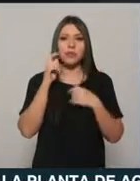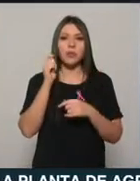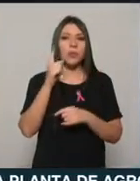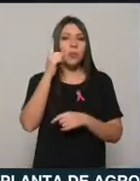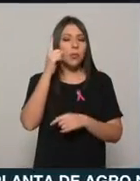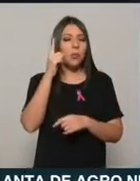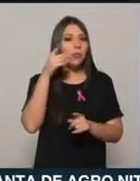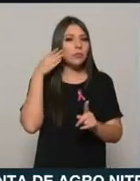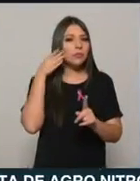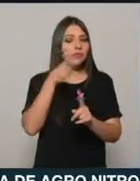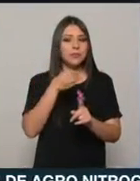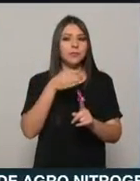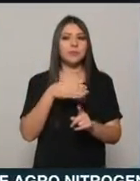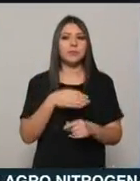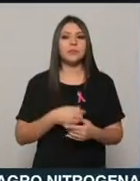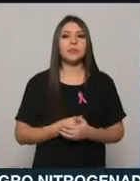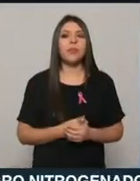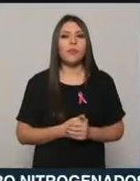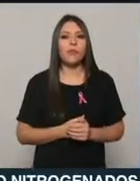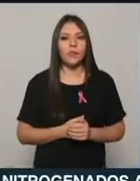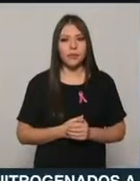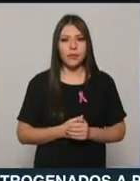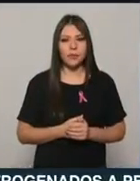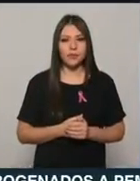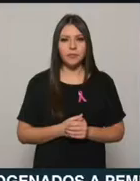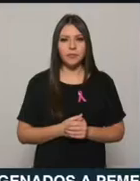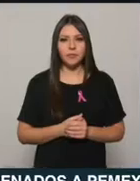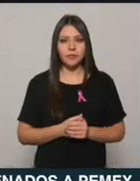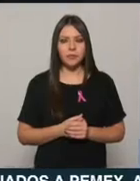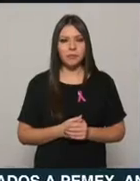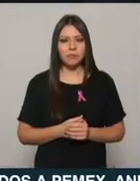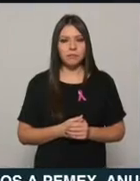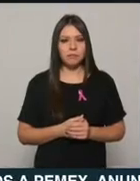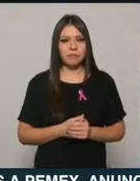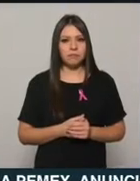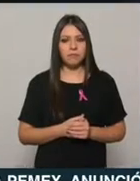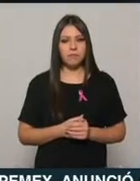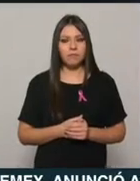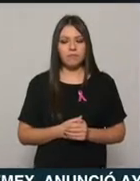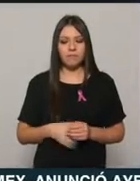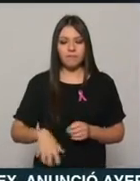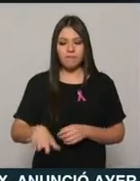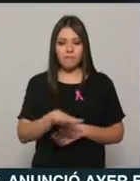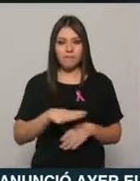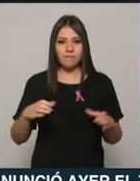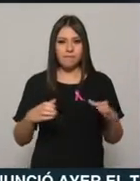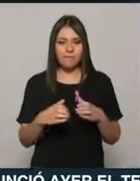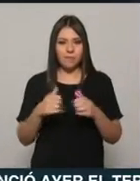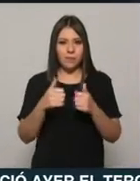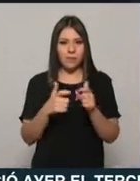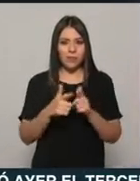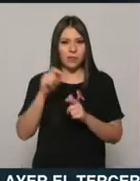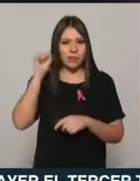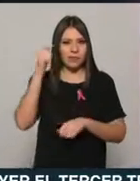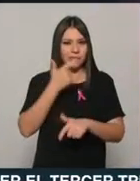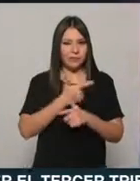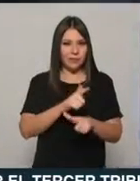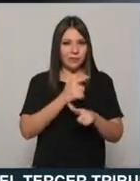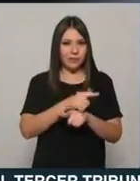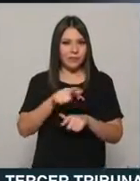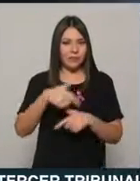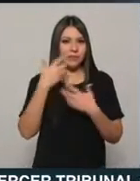comentarles que esta movilización no solo estamos defendiendo los intereses de los